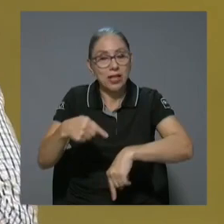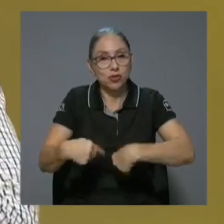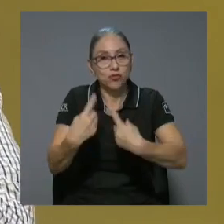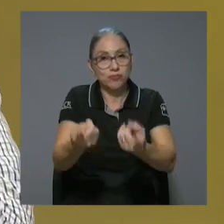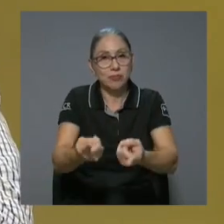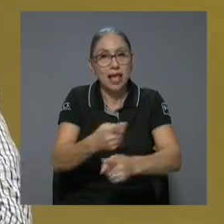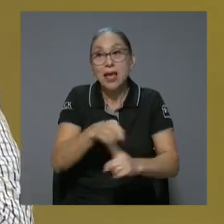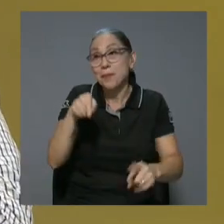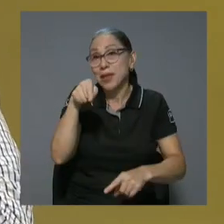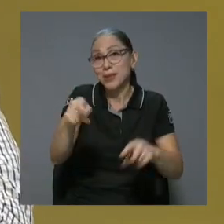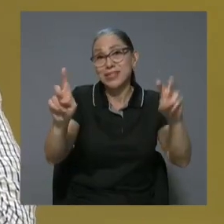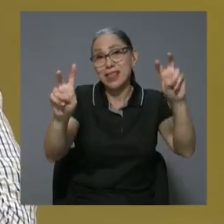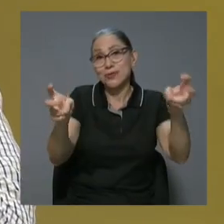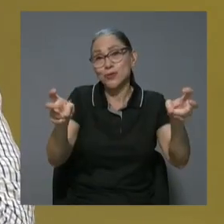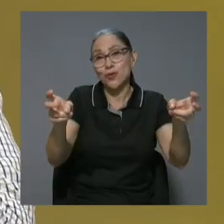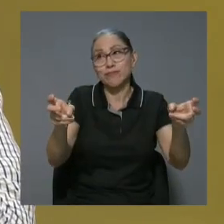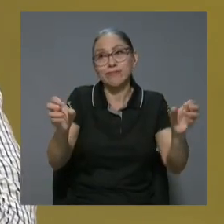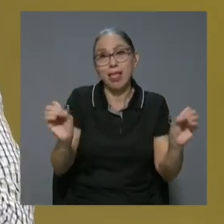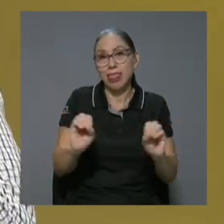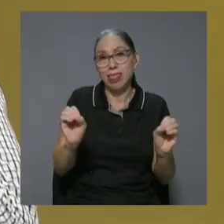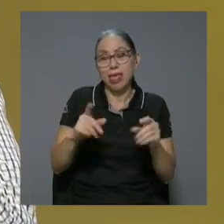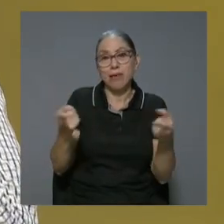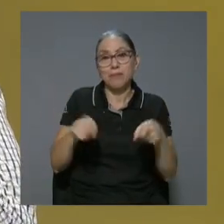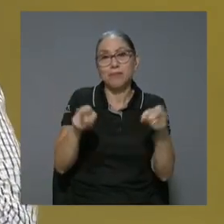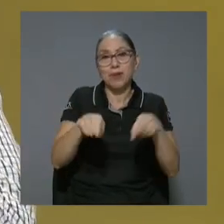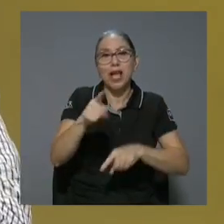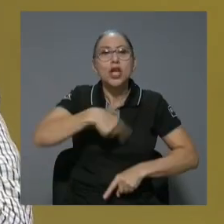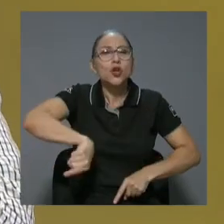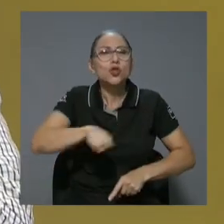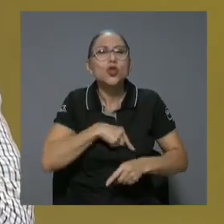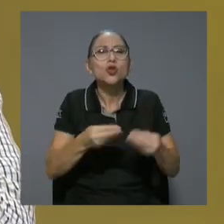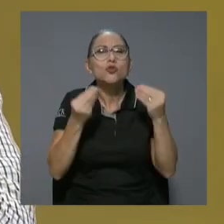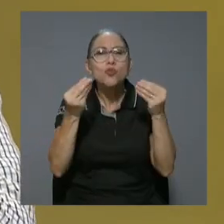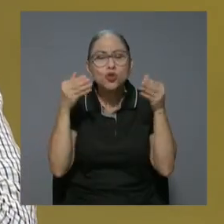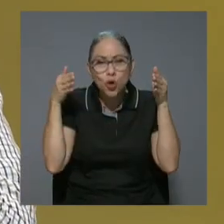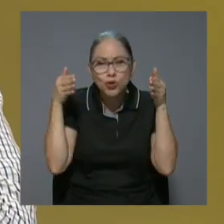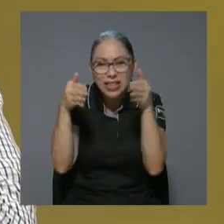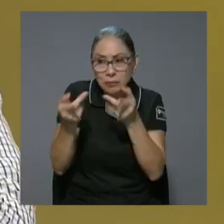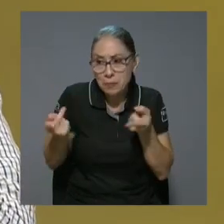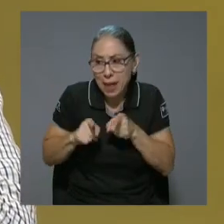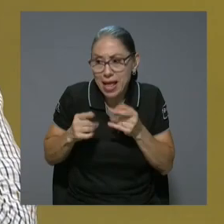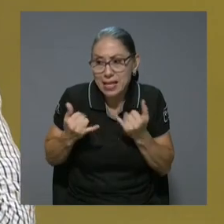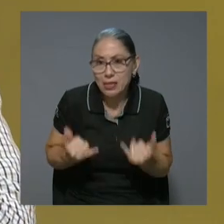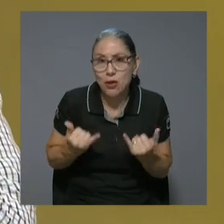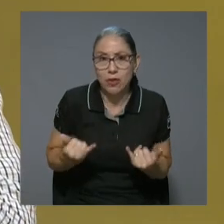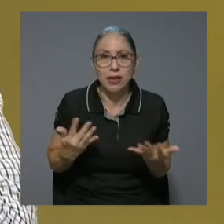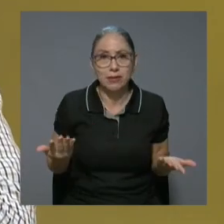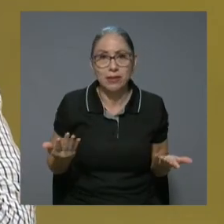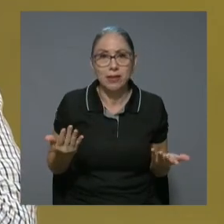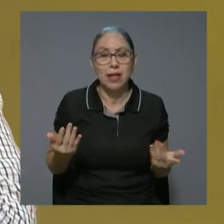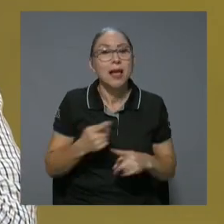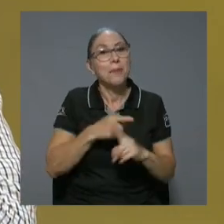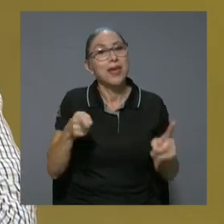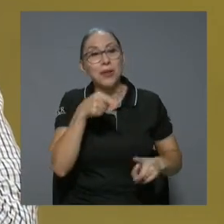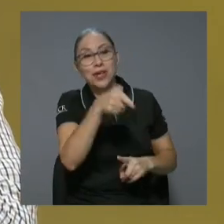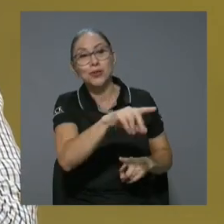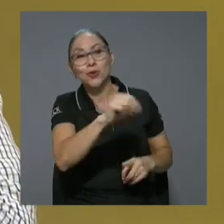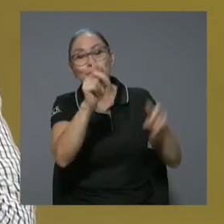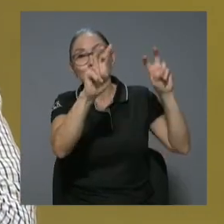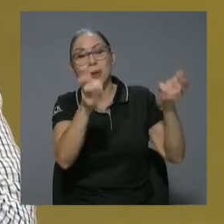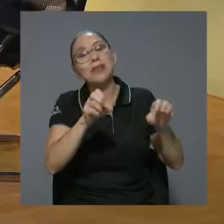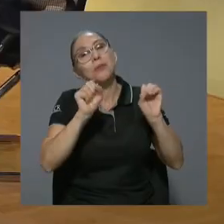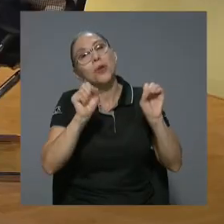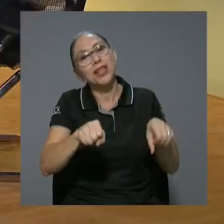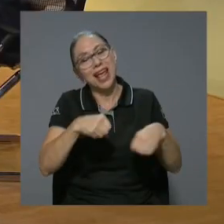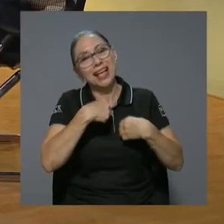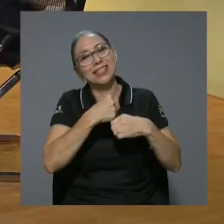esa discusión no la tenemos, ¿verdad? Nos concentramos mucho en la coyuntura y hay pocas veces en estos temas que podrían hacer la diferencia en el crecimiento de mediano